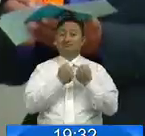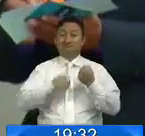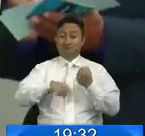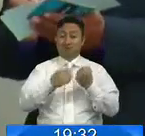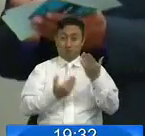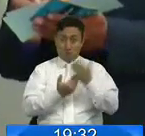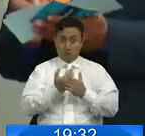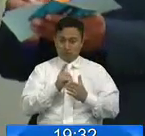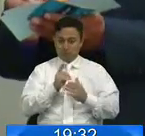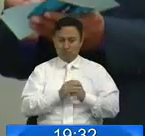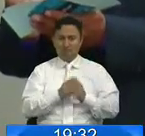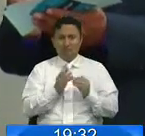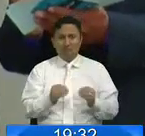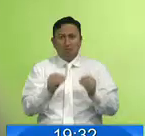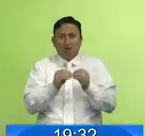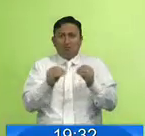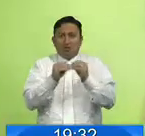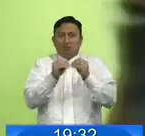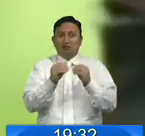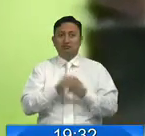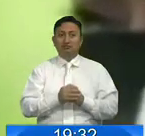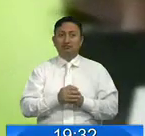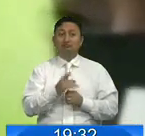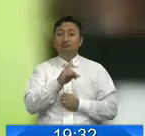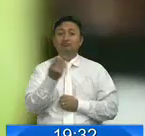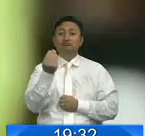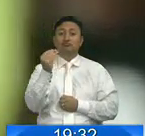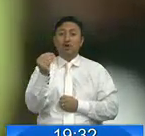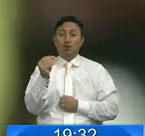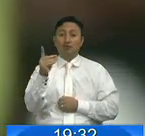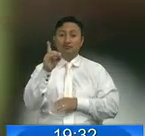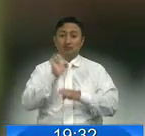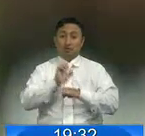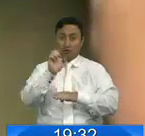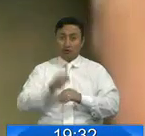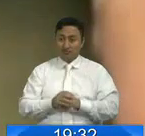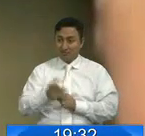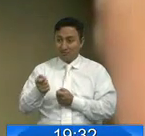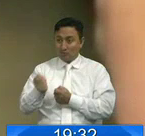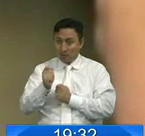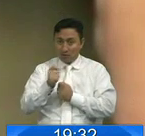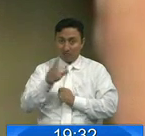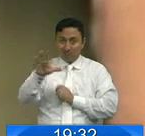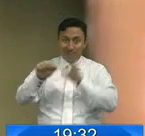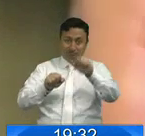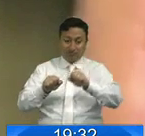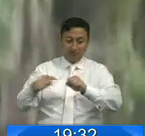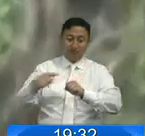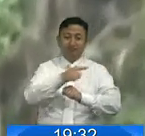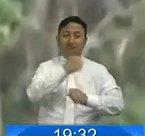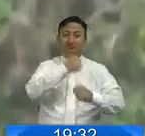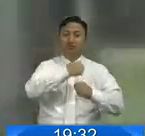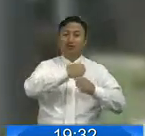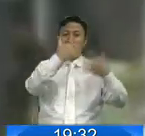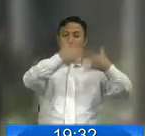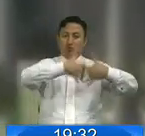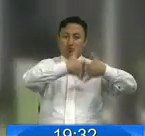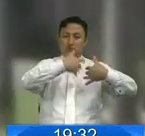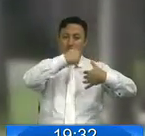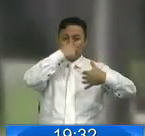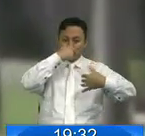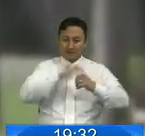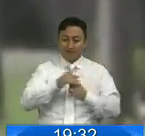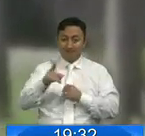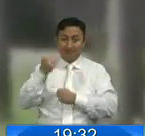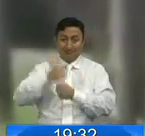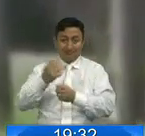nueva, pero se agudiza cada vez más. Se trata del reclutamiento de jóvenes ecuatorianos a trabajar en laboratorios de procesamiento de cocaína por la falta de fuentes